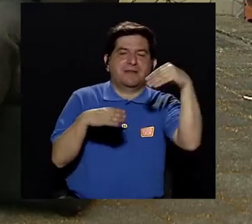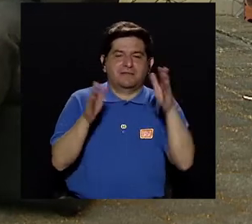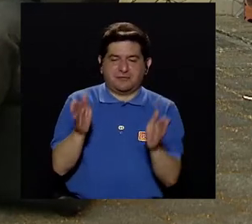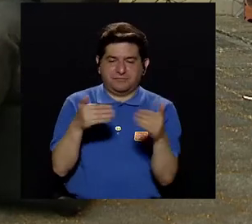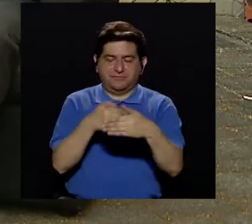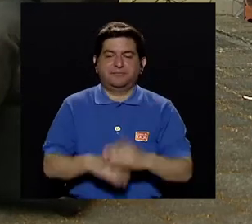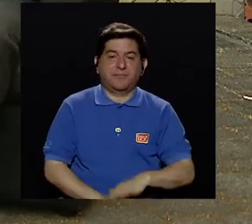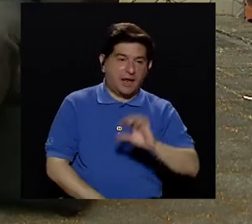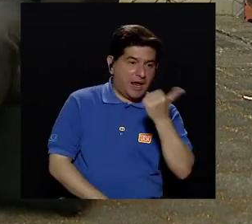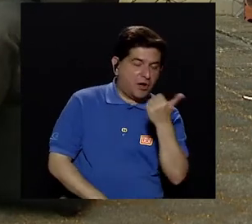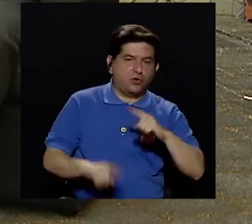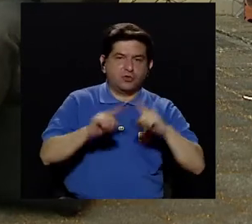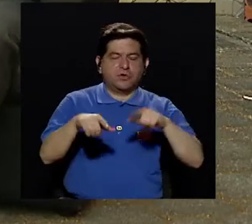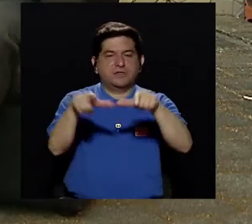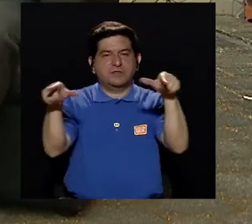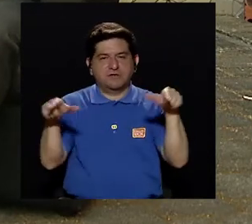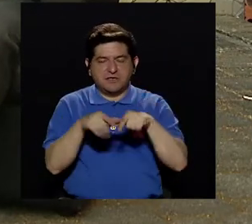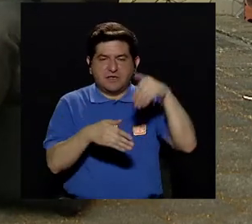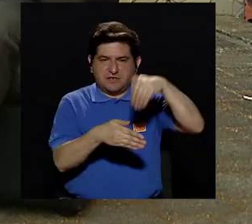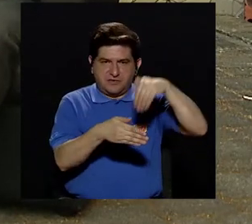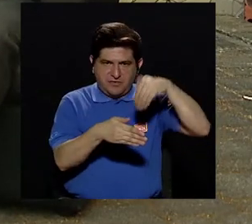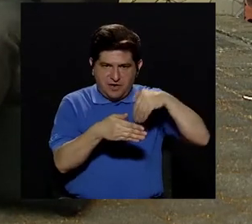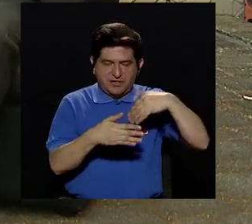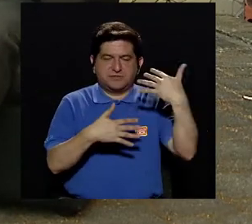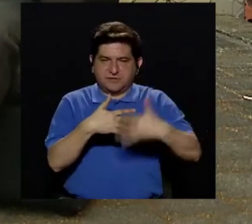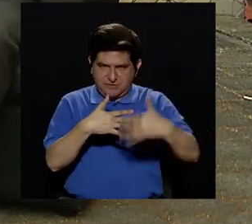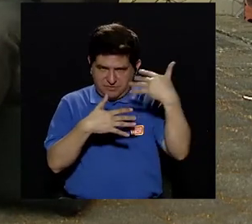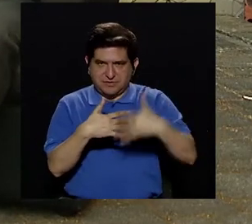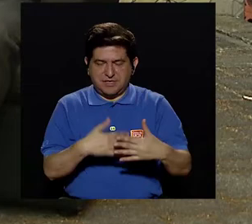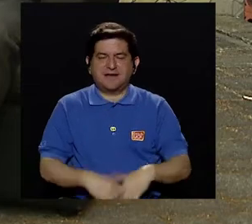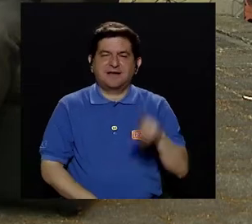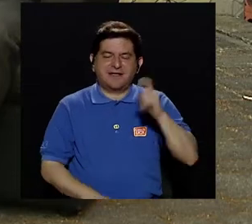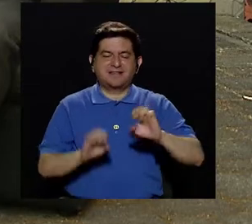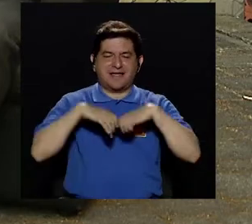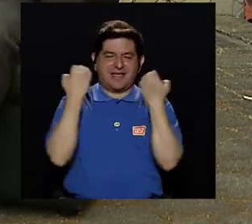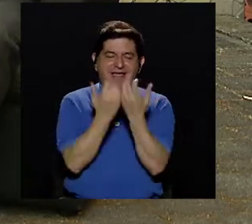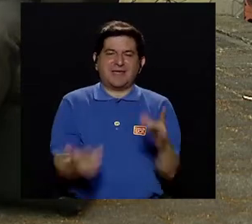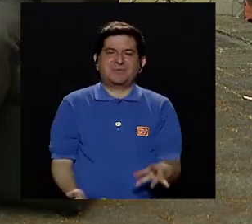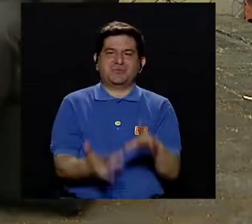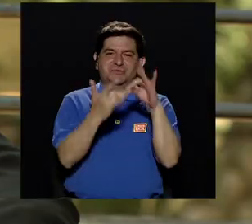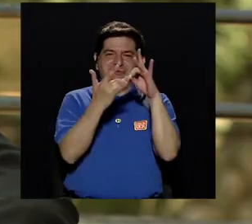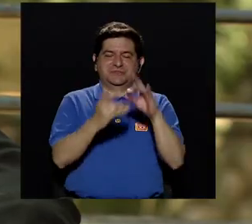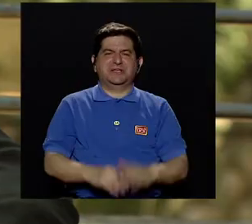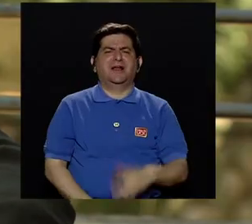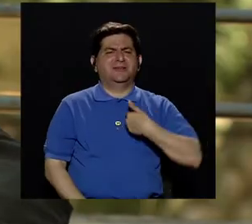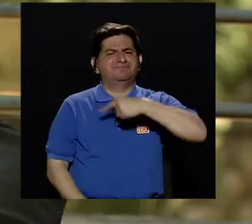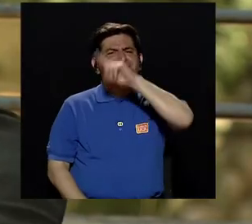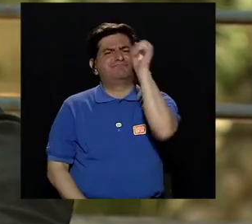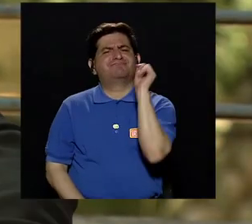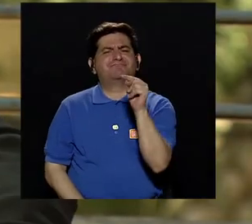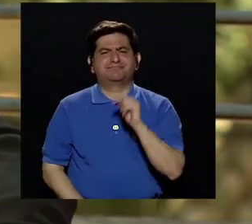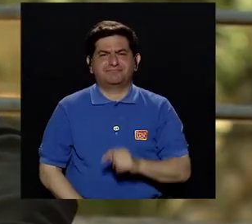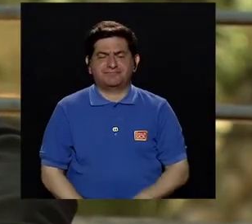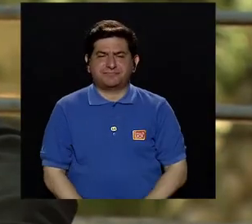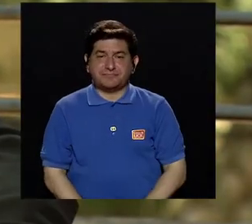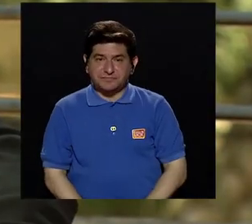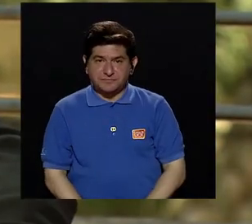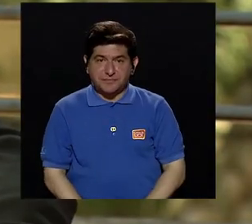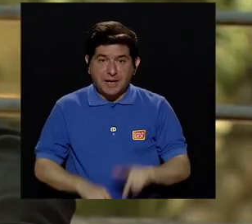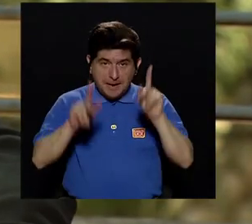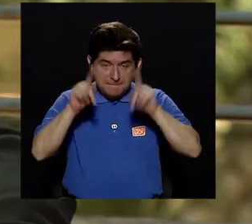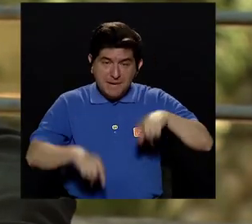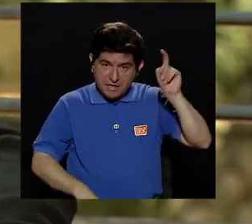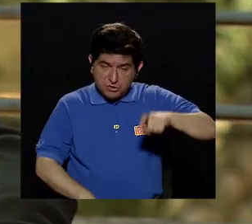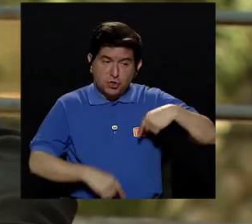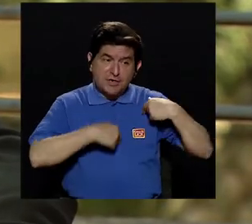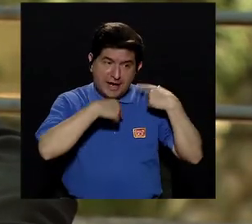que son procedimientos de aféresis se hacen en varios bancos de sangre, pero directamente en el banco de sangre, porque ocupa un equipo especial. Eso era lo que le iba a preguntar. ¿Necesariamente